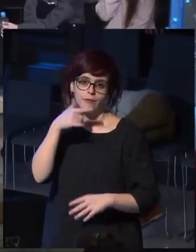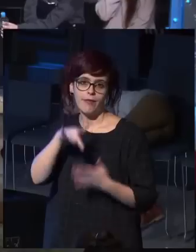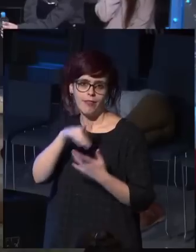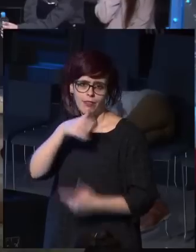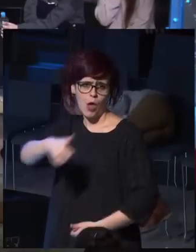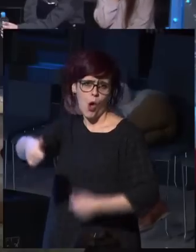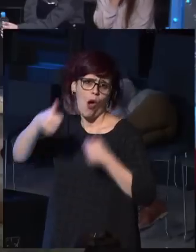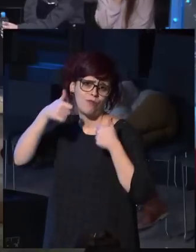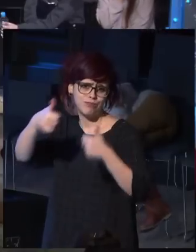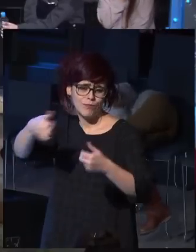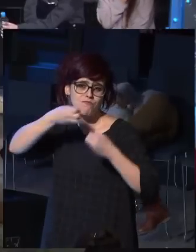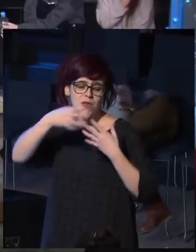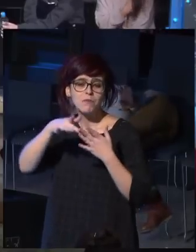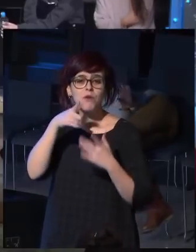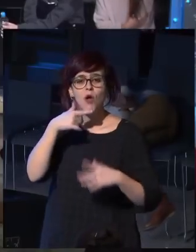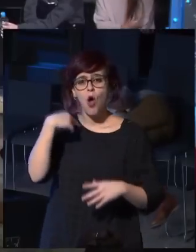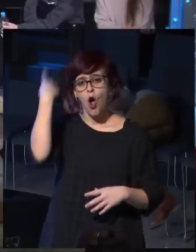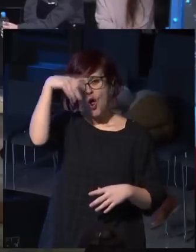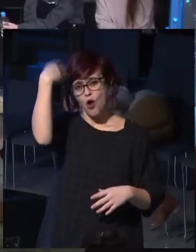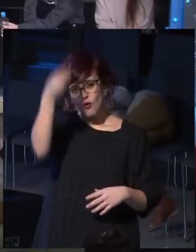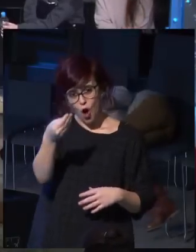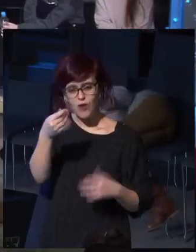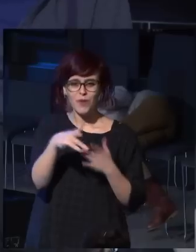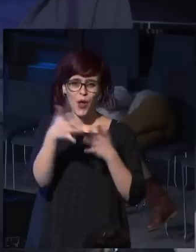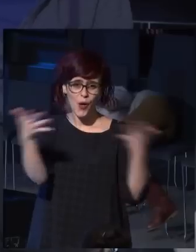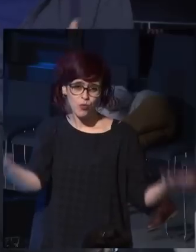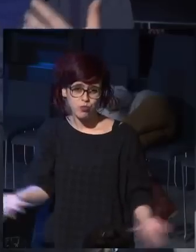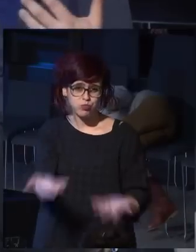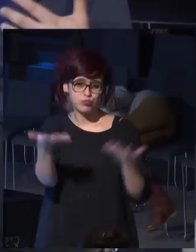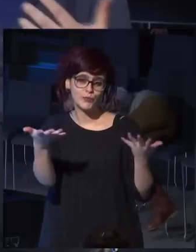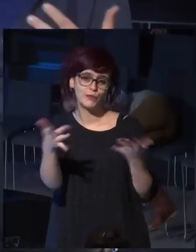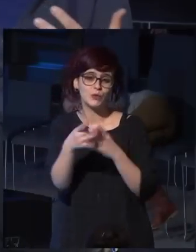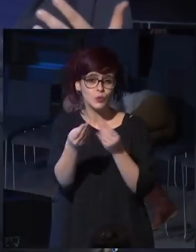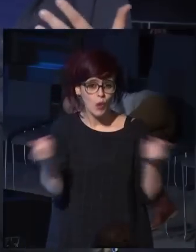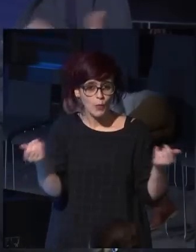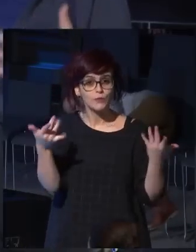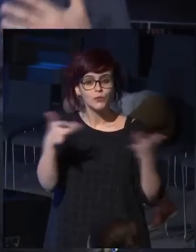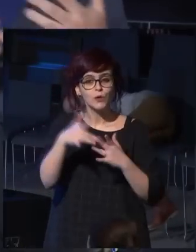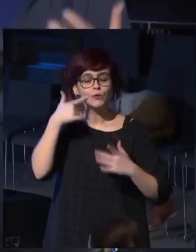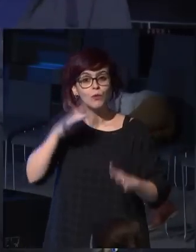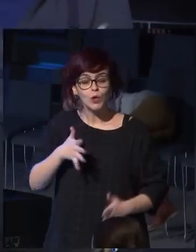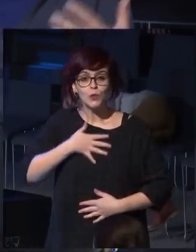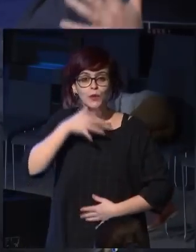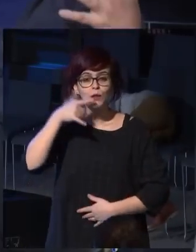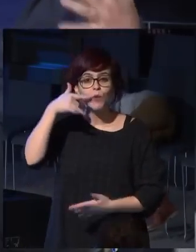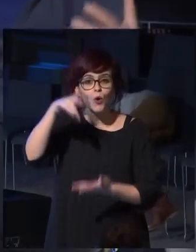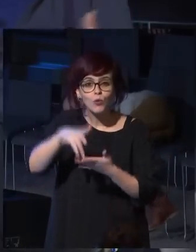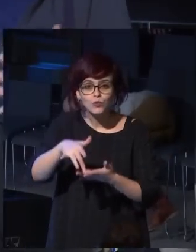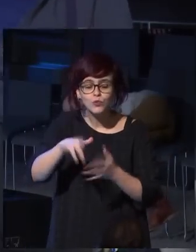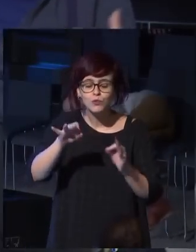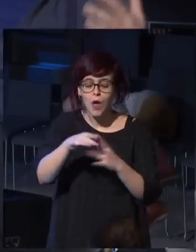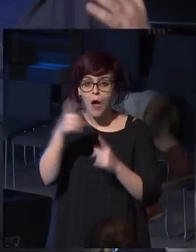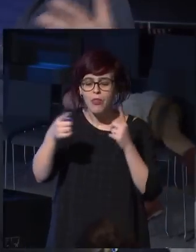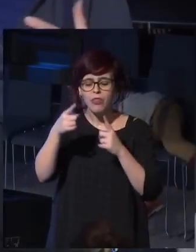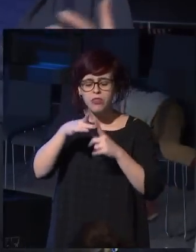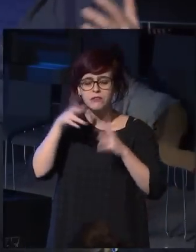es como bastante soft rock, digo yo. Pues me sorprendía que había momentos en el que